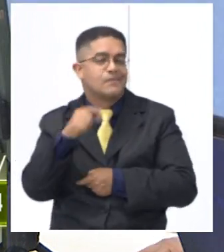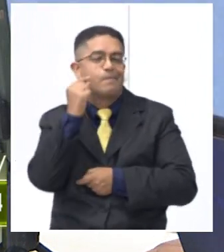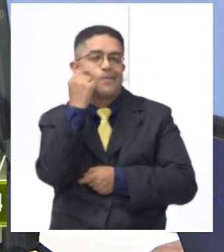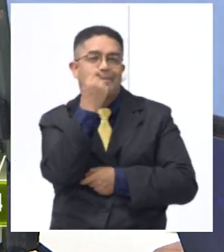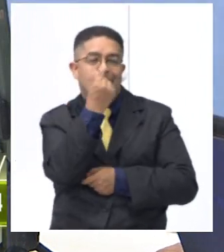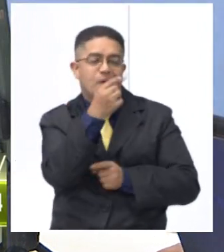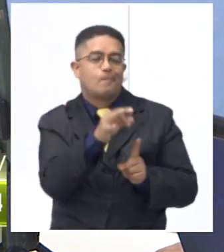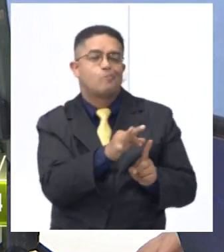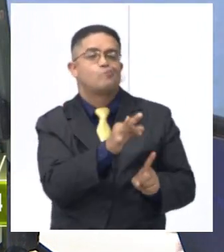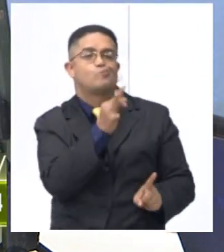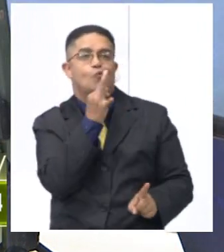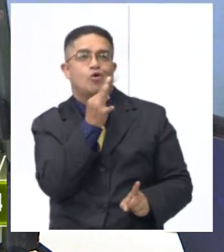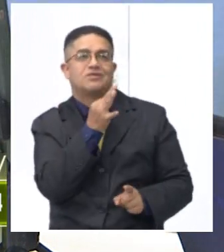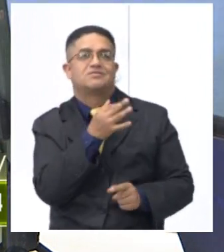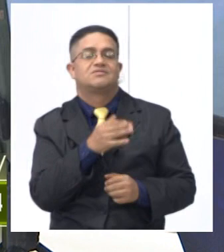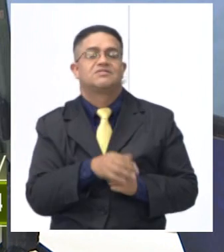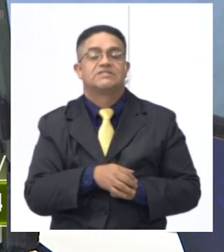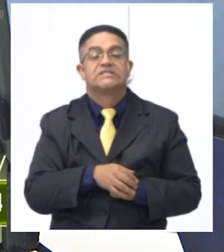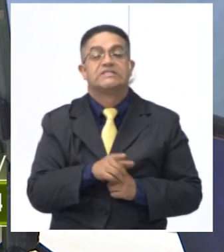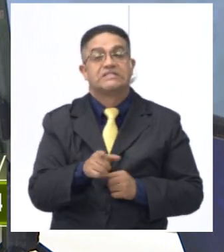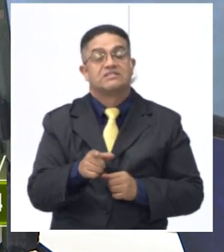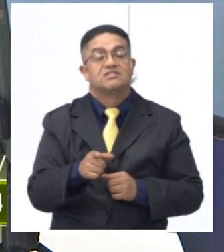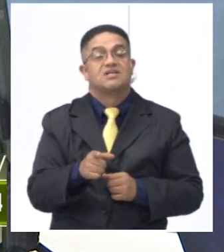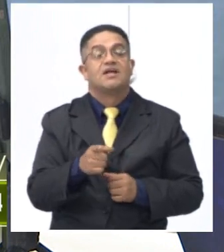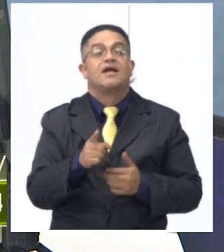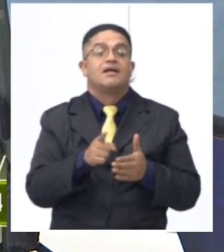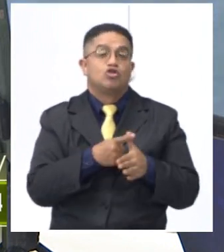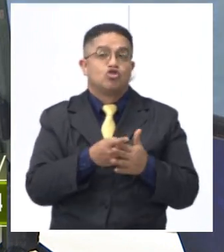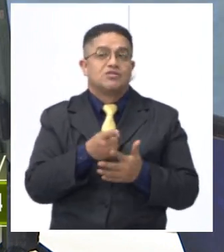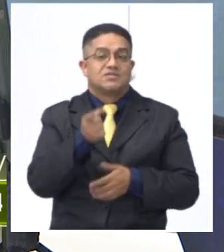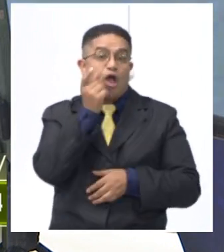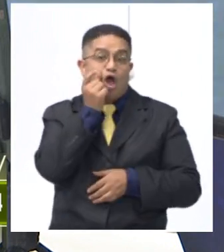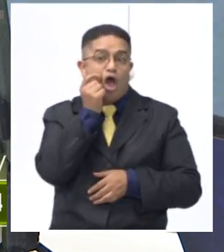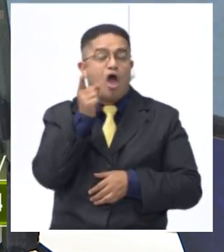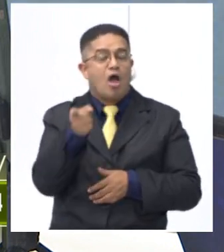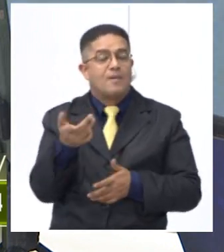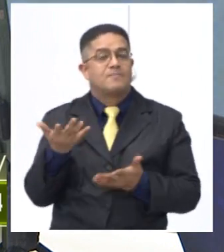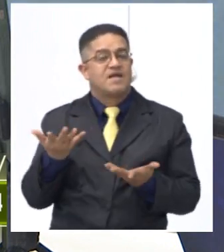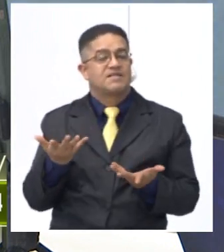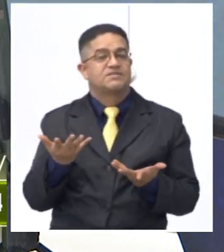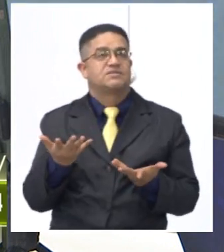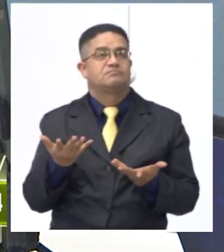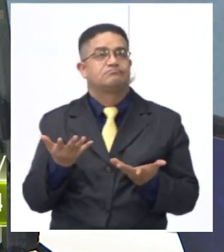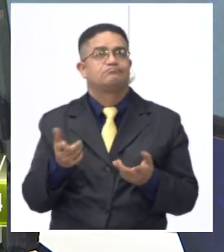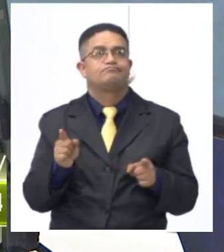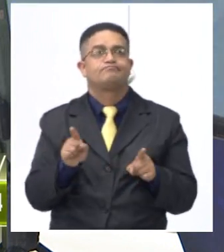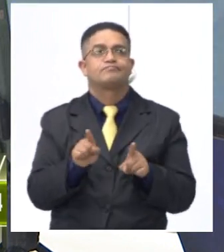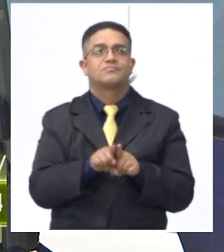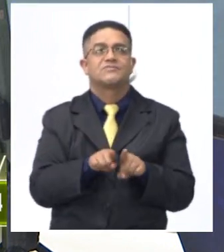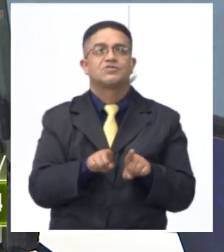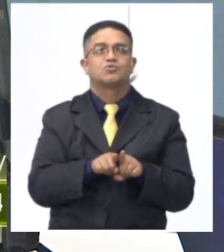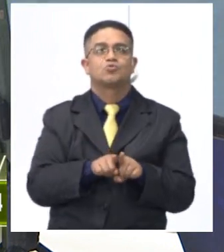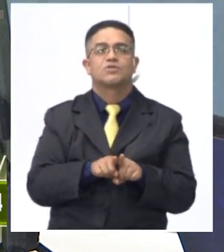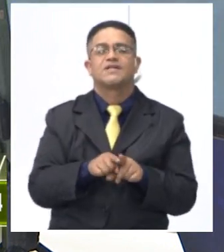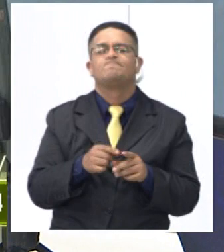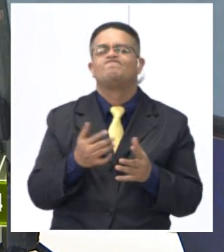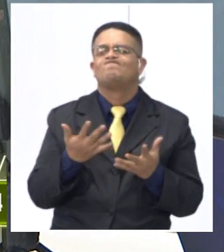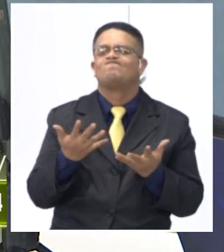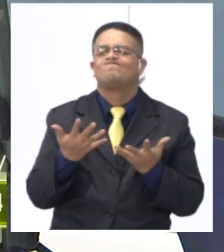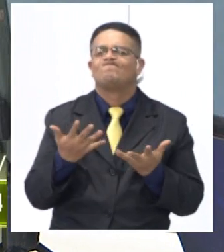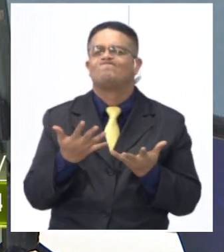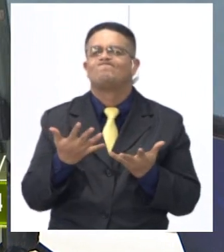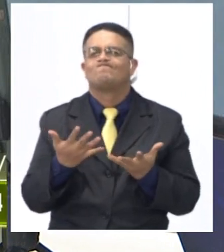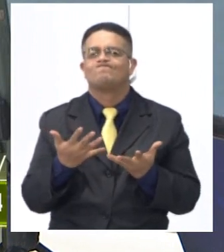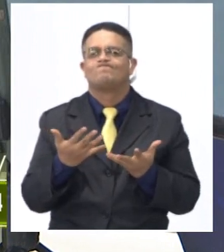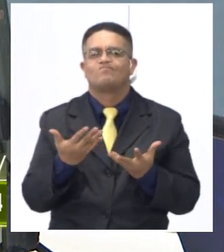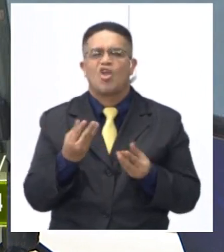María de Parma, María Luisa de Parma le dio viruela, y entonces él como una especie de, no de, para